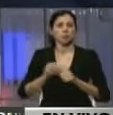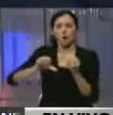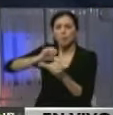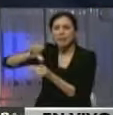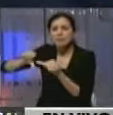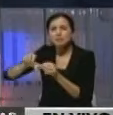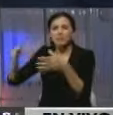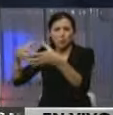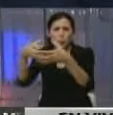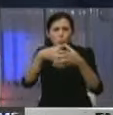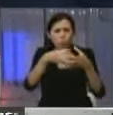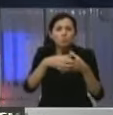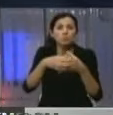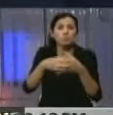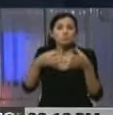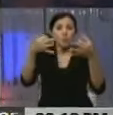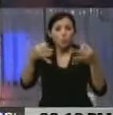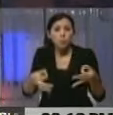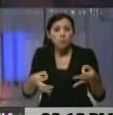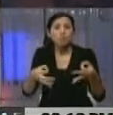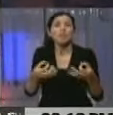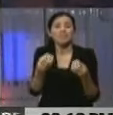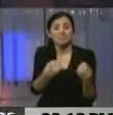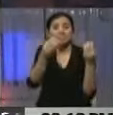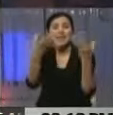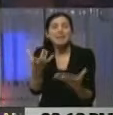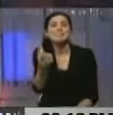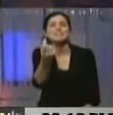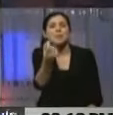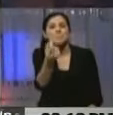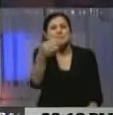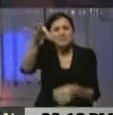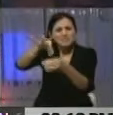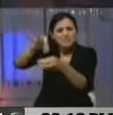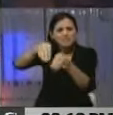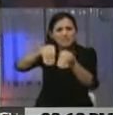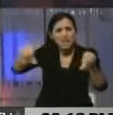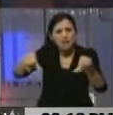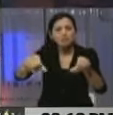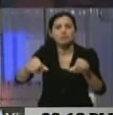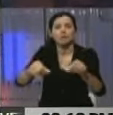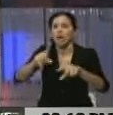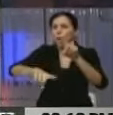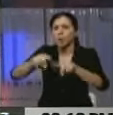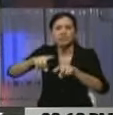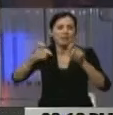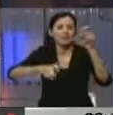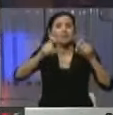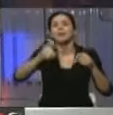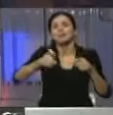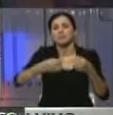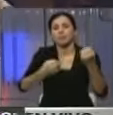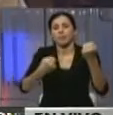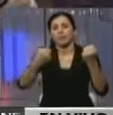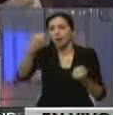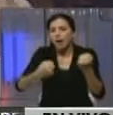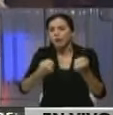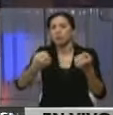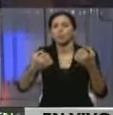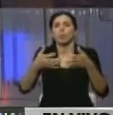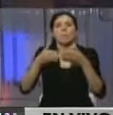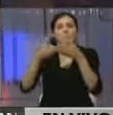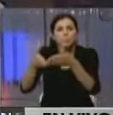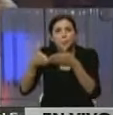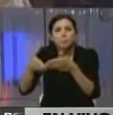cooperativistas, garantizarle su semilla, su repuesto, su equipo, su financiamiento en el nuevo